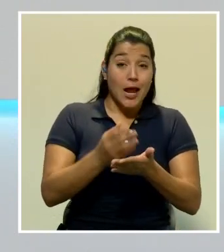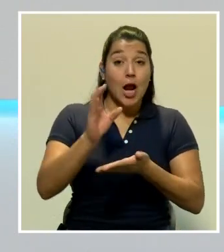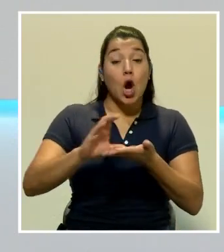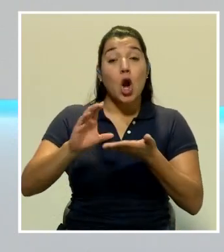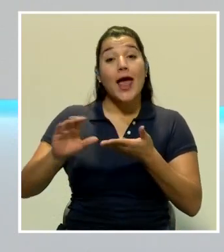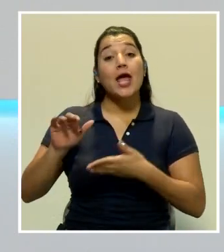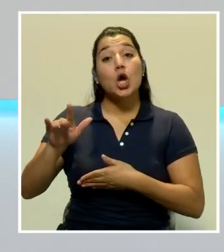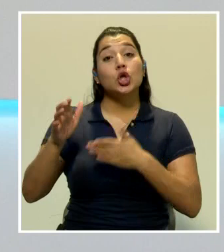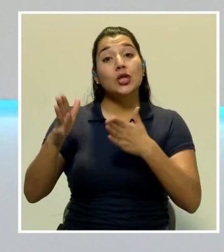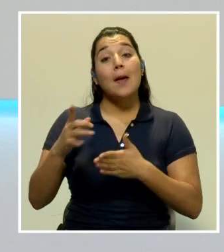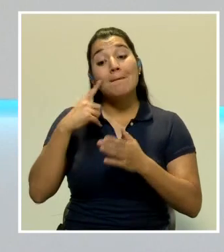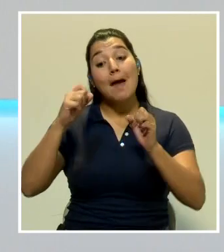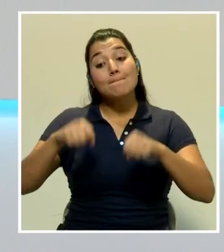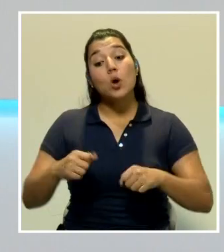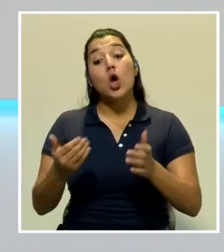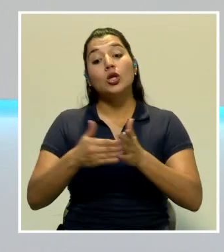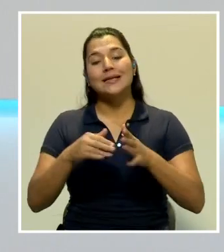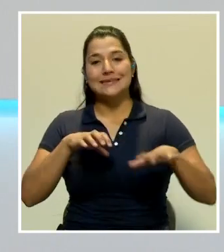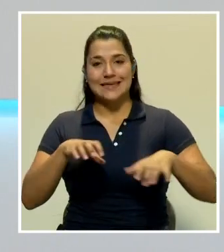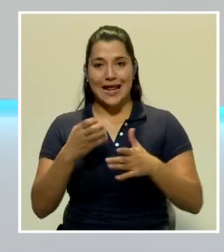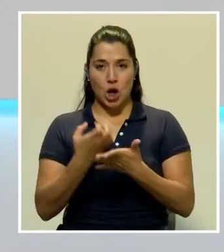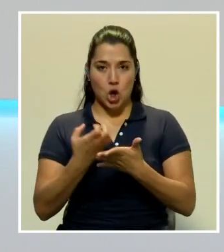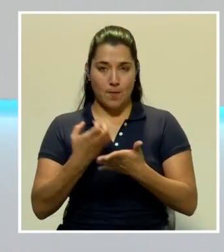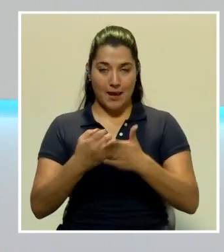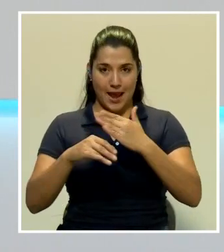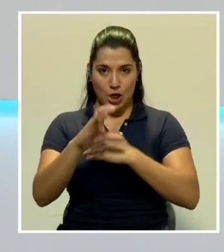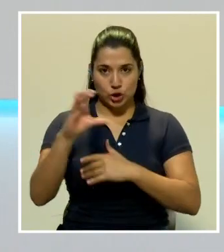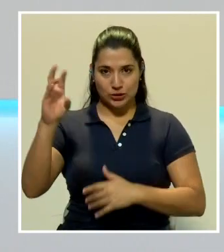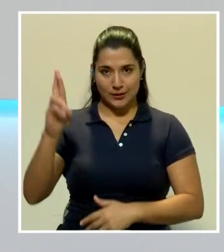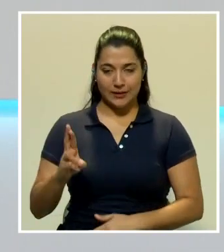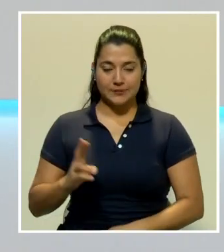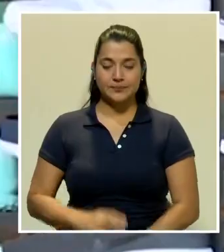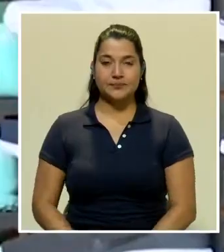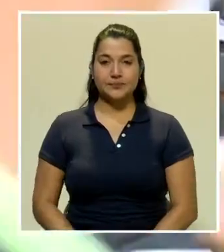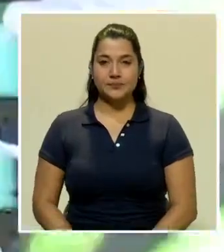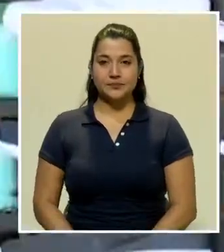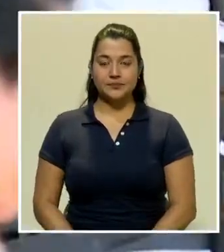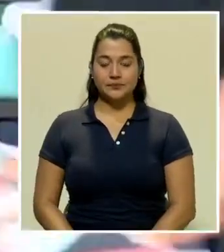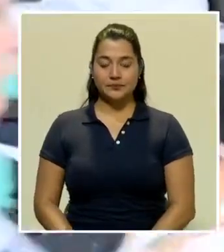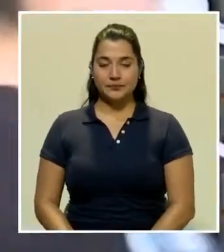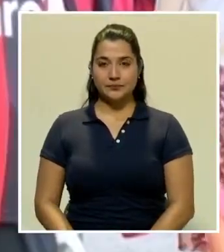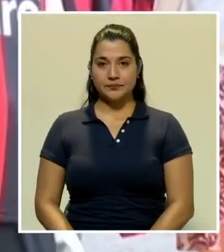Contadores para reactivar la economía del país.